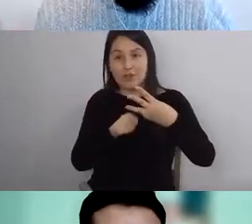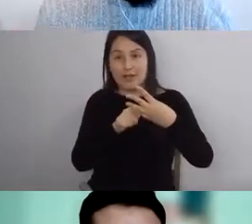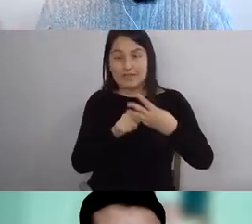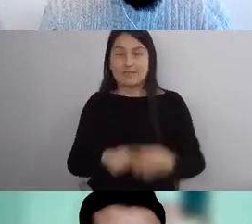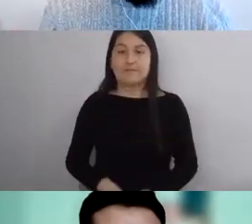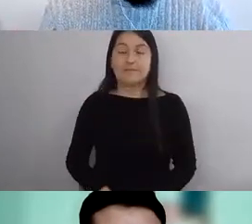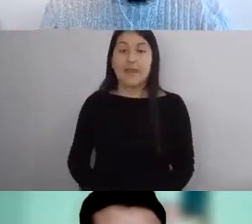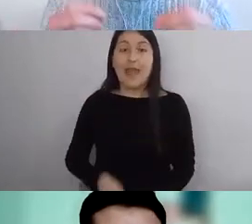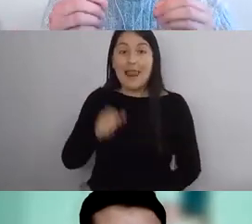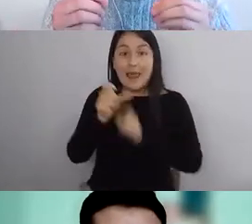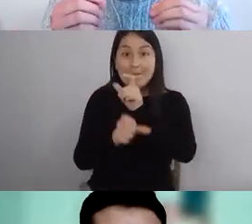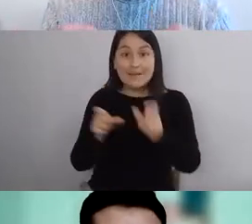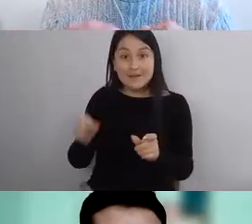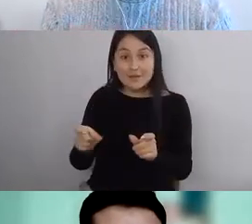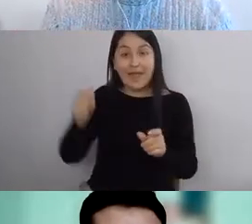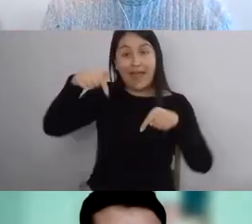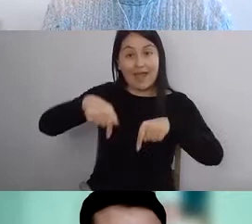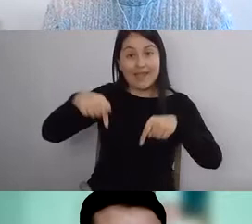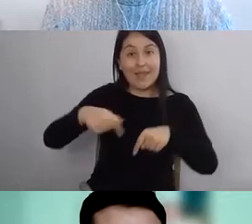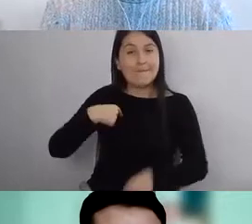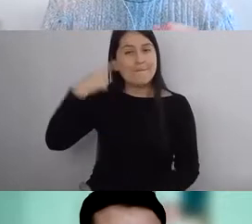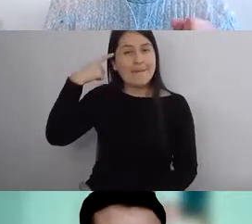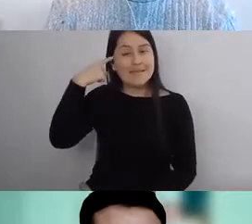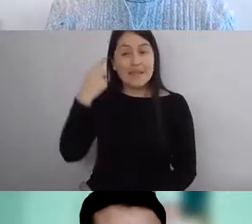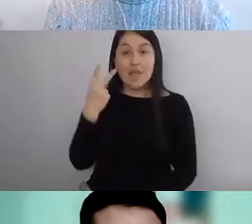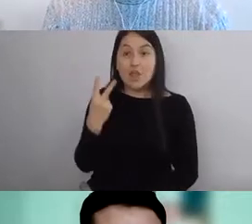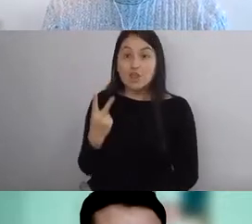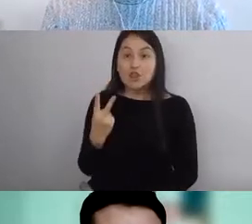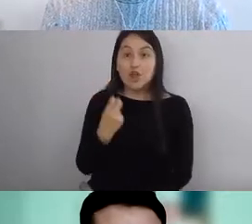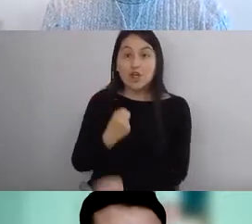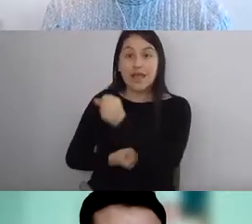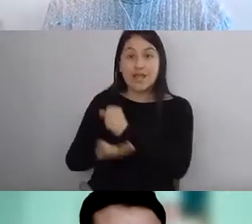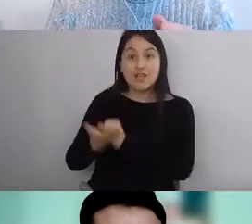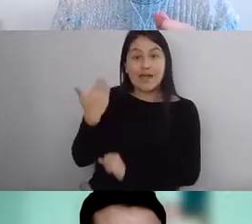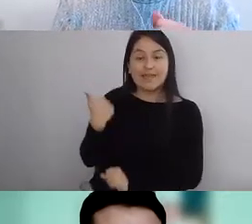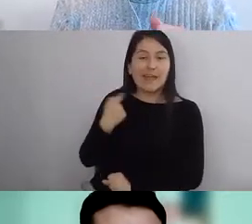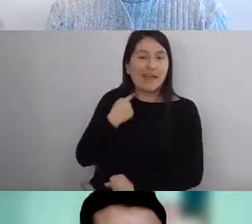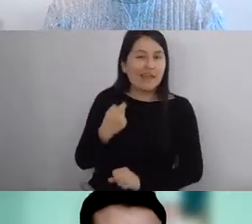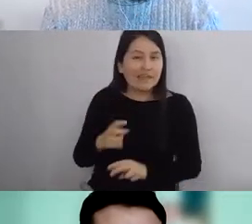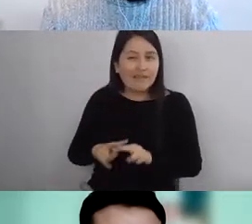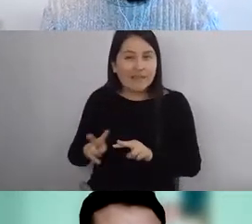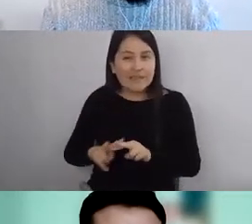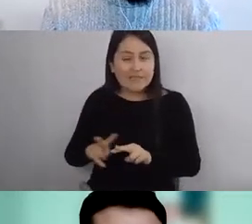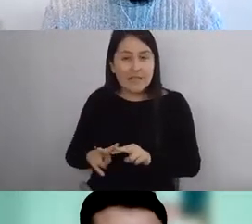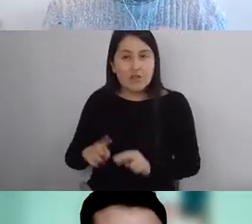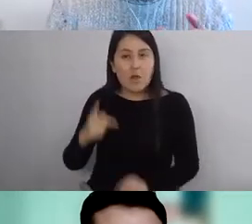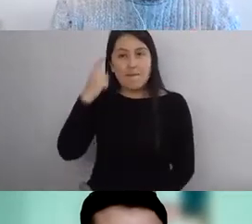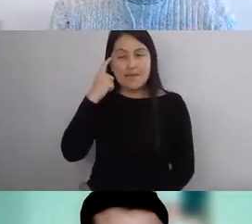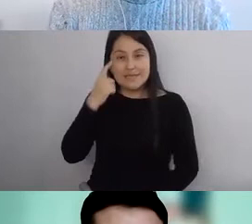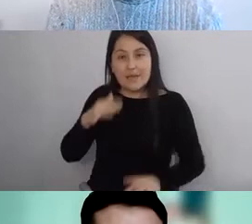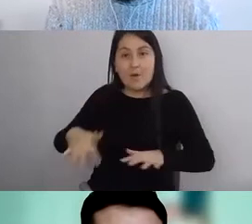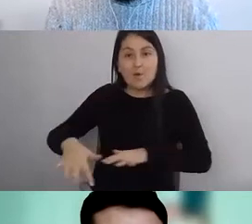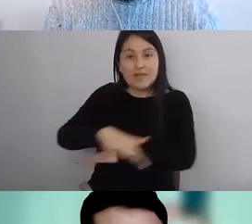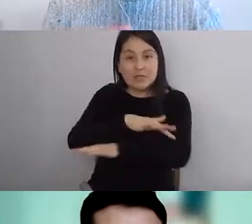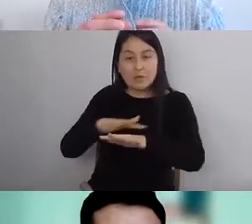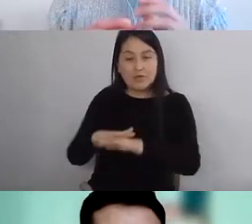estén acá piensen, hace 2 años atrás, ¿qué estaba haciendo? Pensemos en una situación concreta. Estaba con